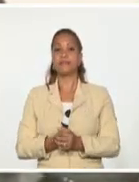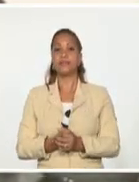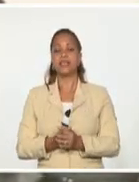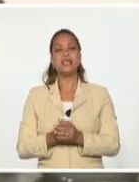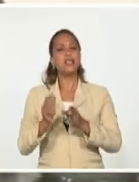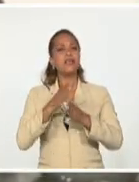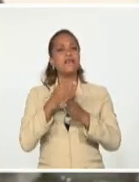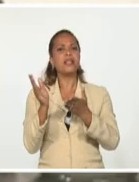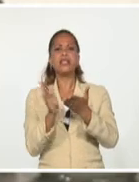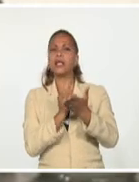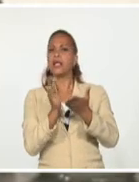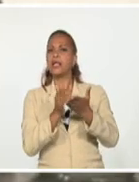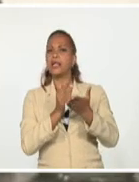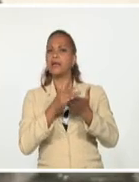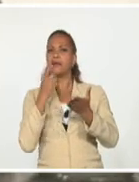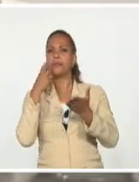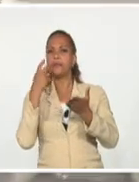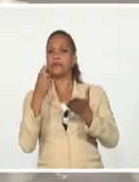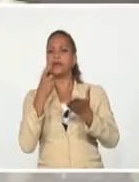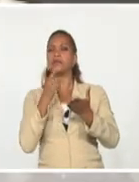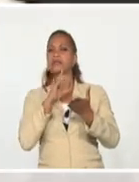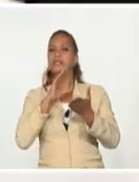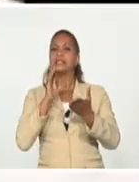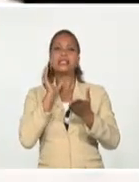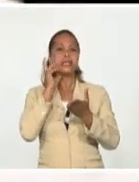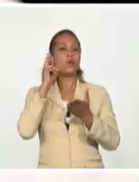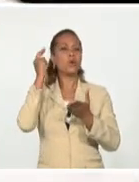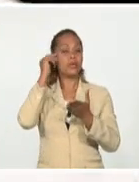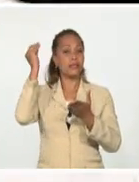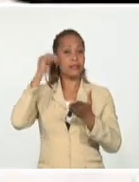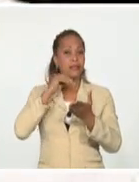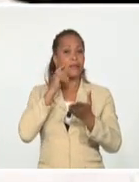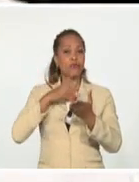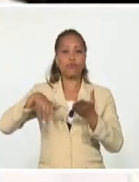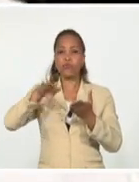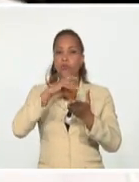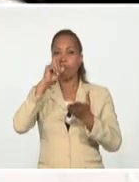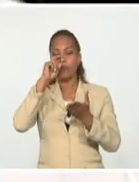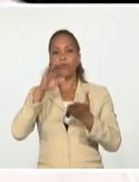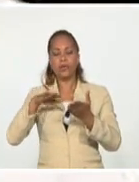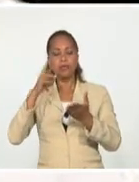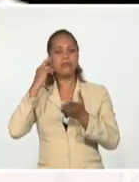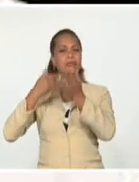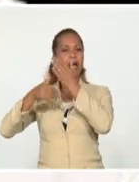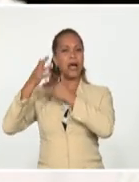una de sus obras más conocidas y entrañables en el imaginario popular cubano.